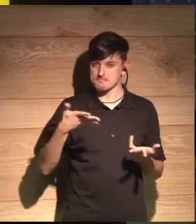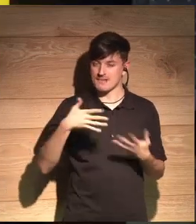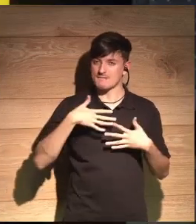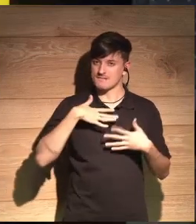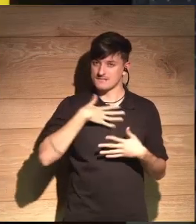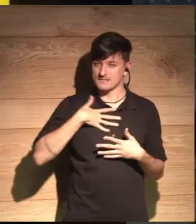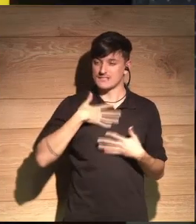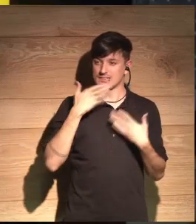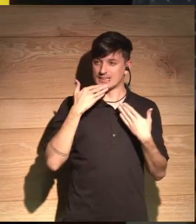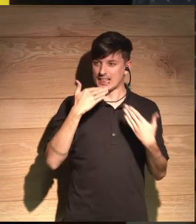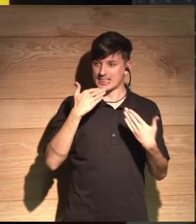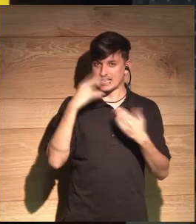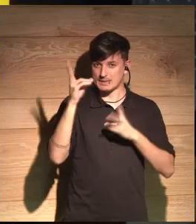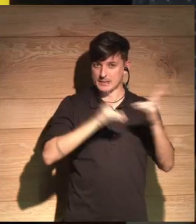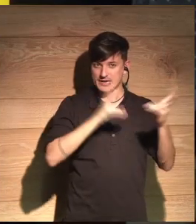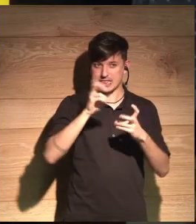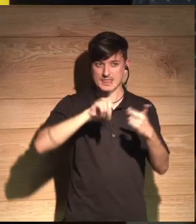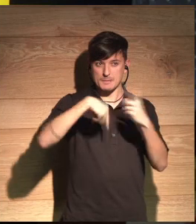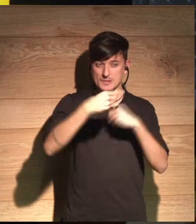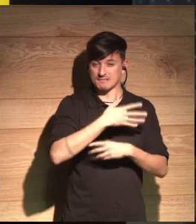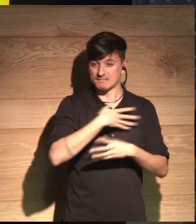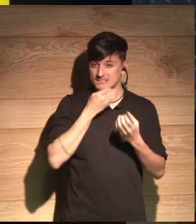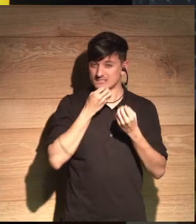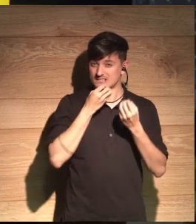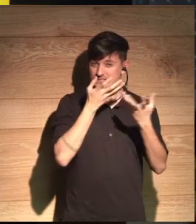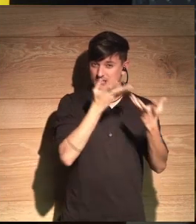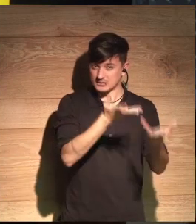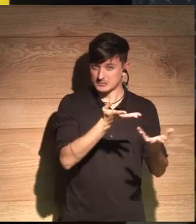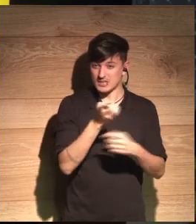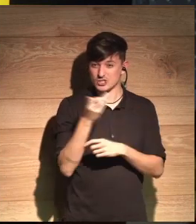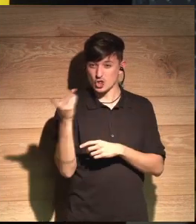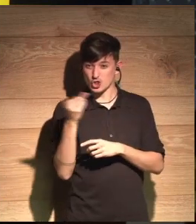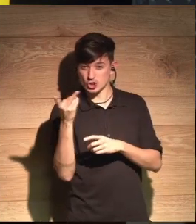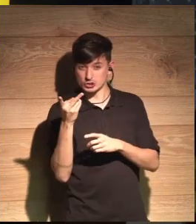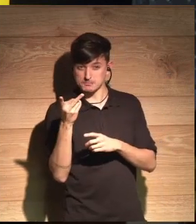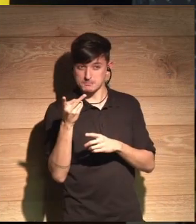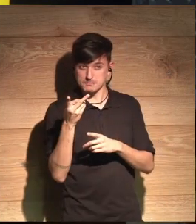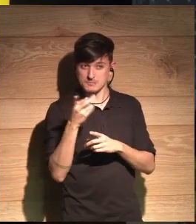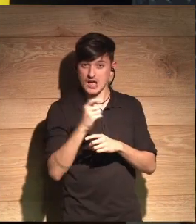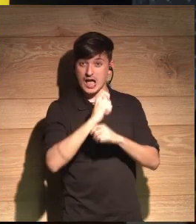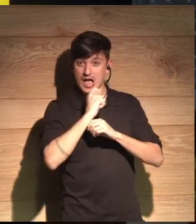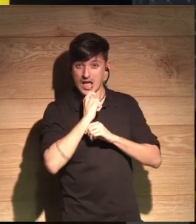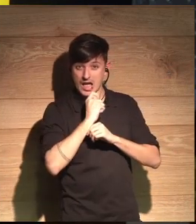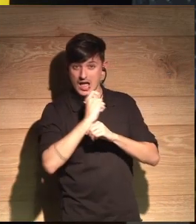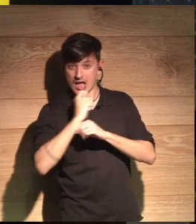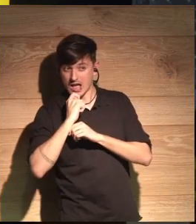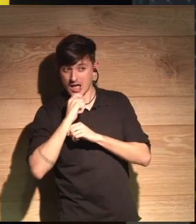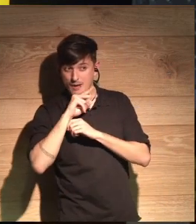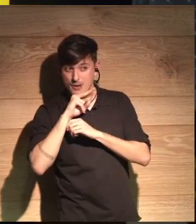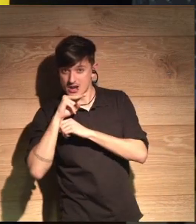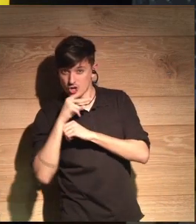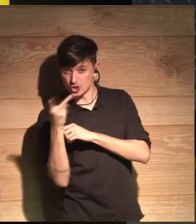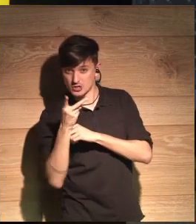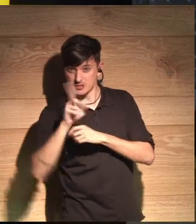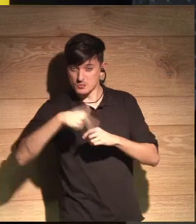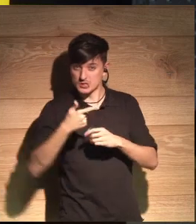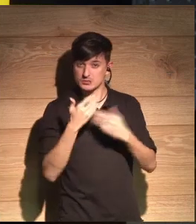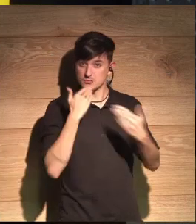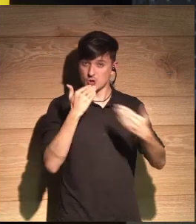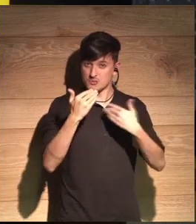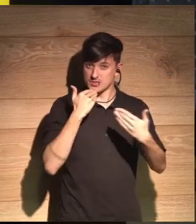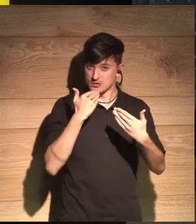por venir luego dedicarle unas palabras porque van a hacer dos intervenciones cada uno de ellos y después una una conversación dedicarle unas